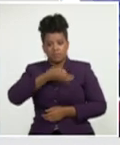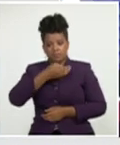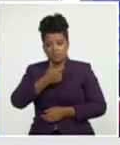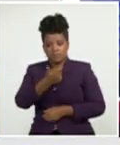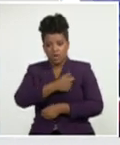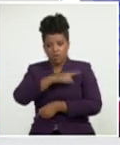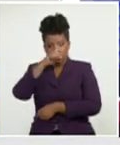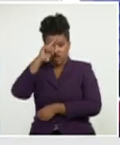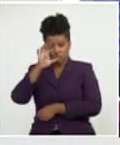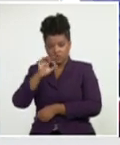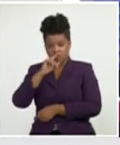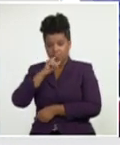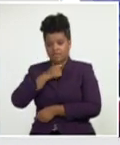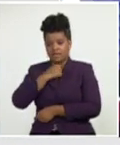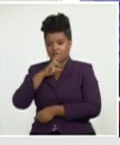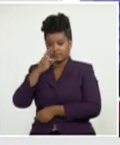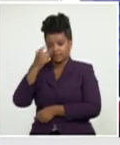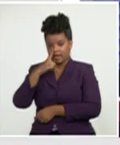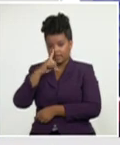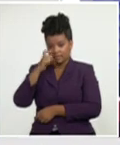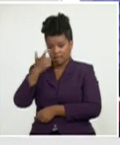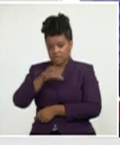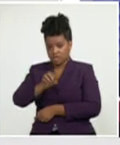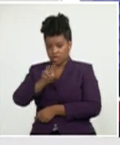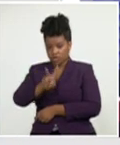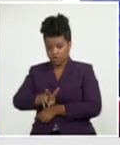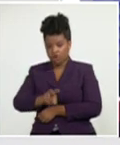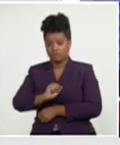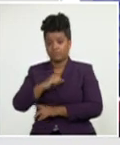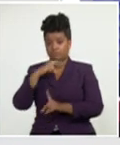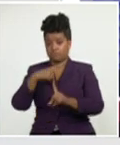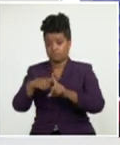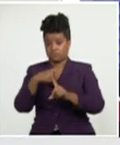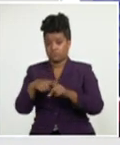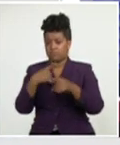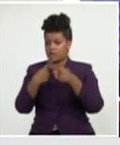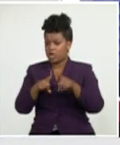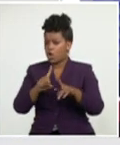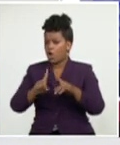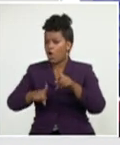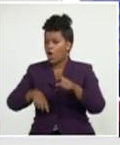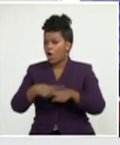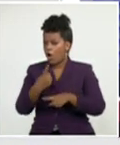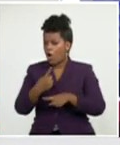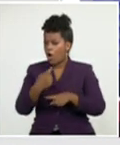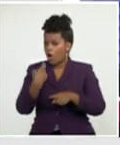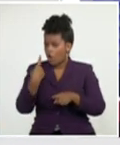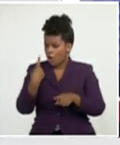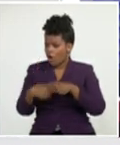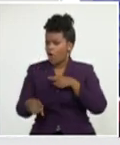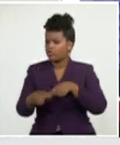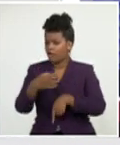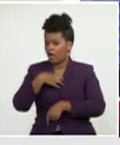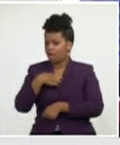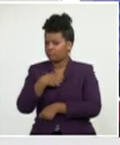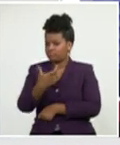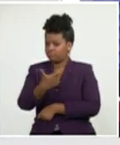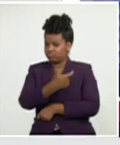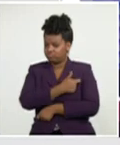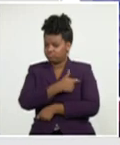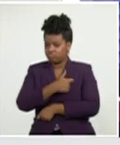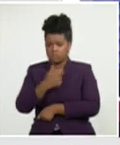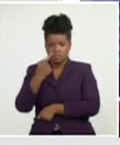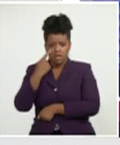pero existe un tercer candidato vacunal anti-COVID-19 también del Instituto Finlay de Vacunas, con muchísimos